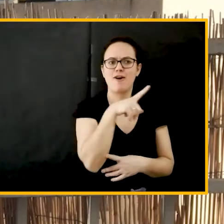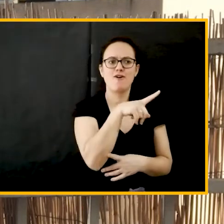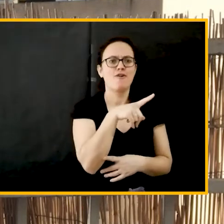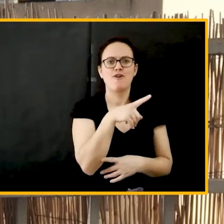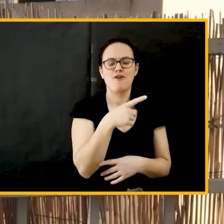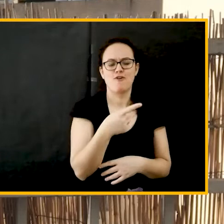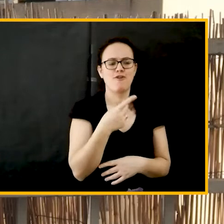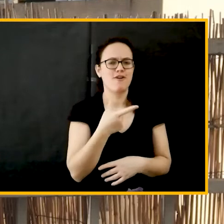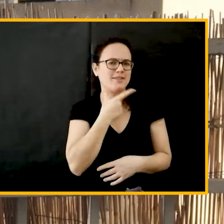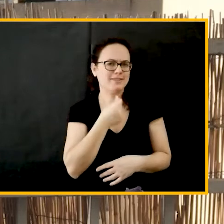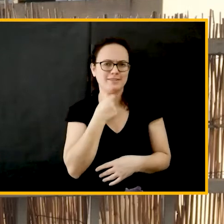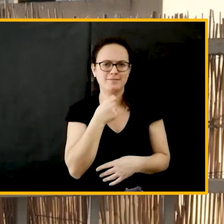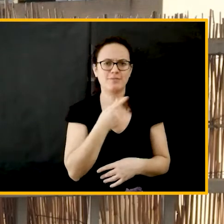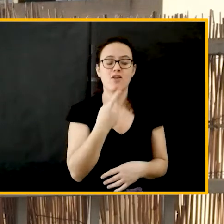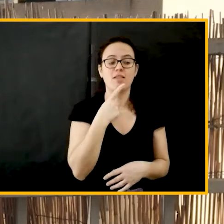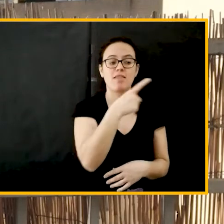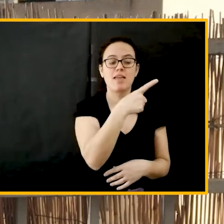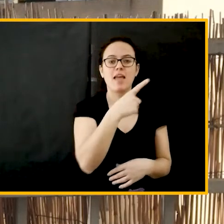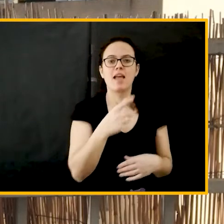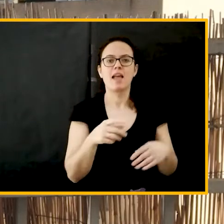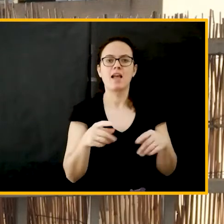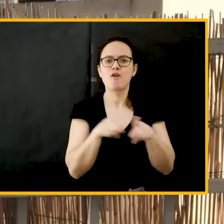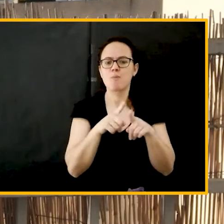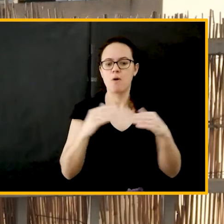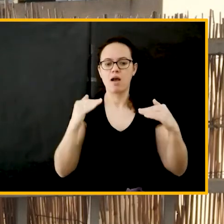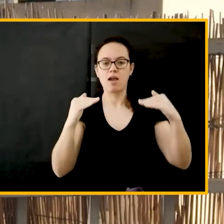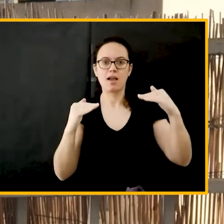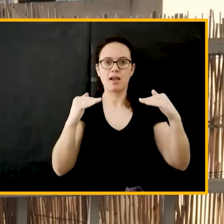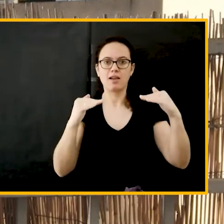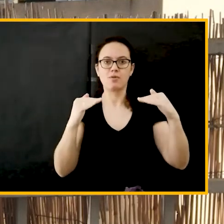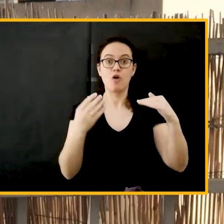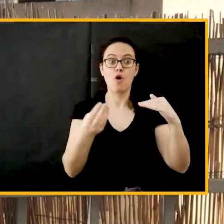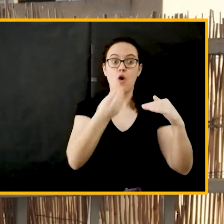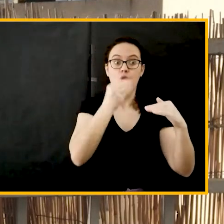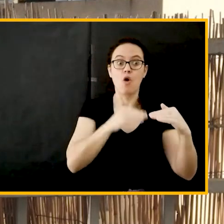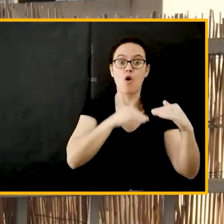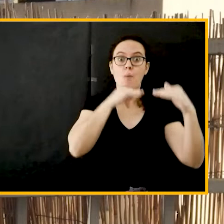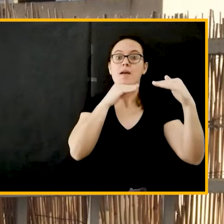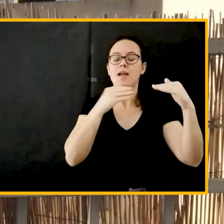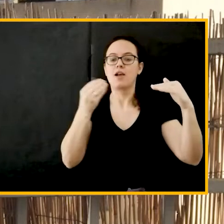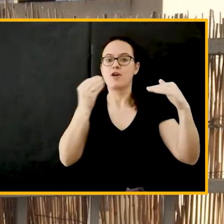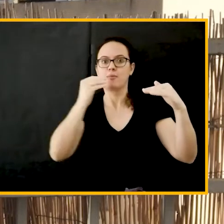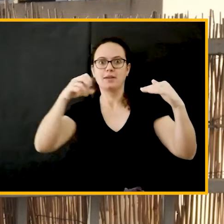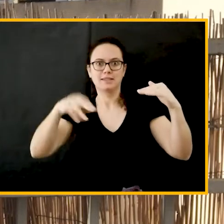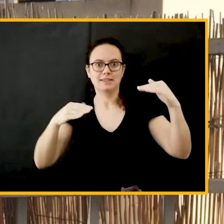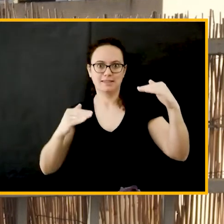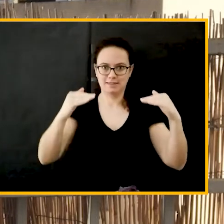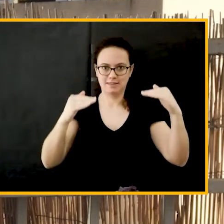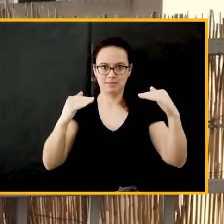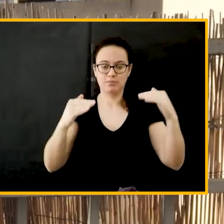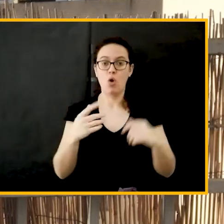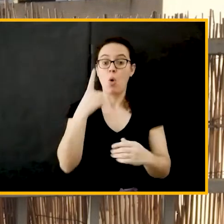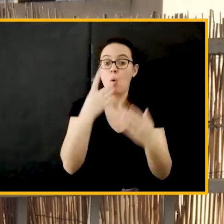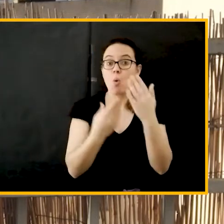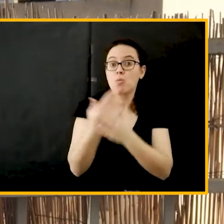es regordete y flexible a la vez. Un día, después de haberse comido un montón de pasteles, la barriga le estaba a punto